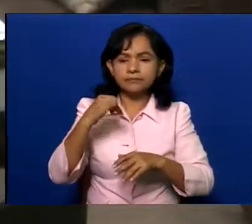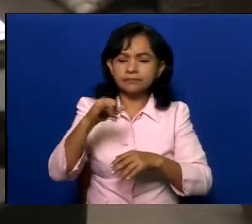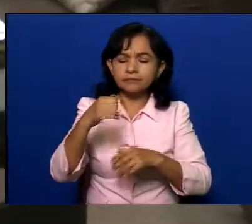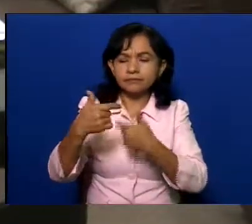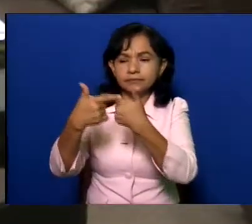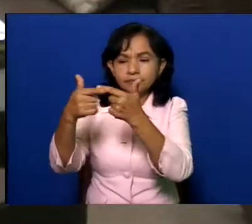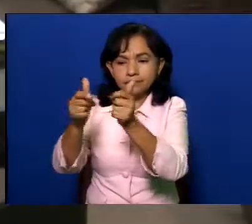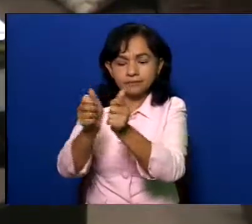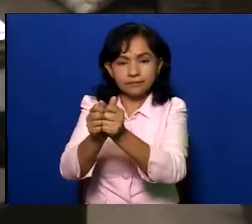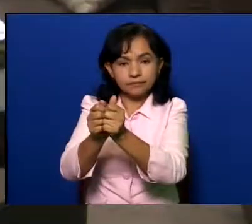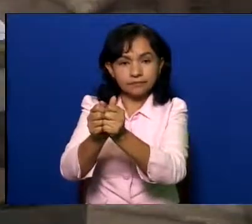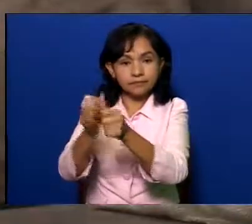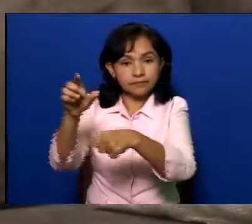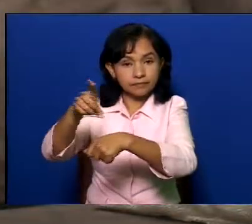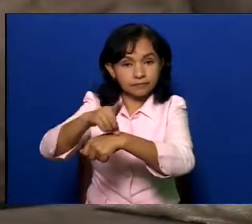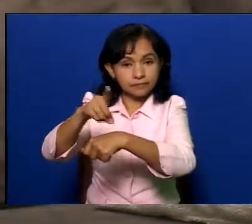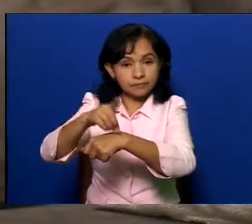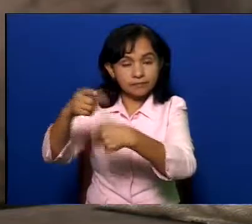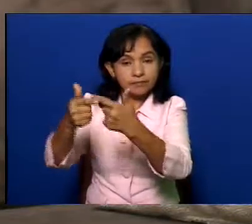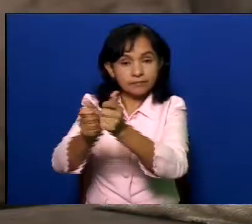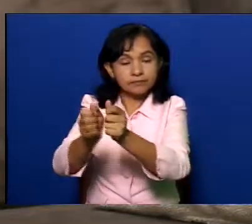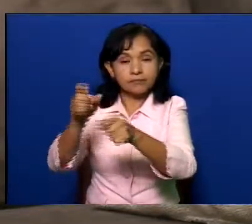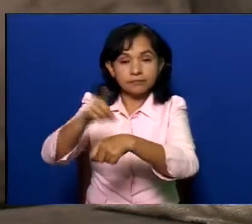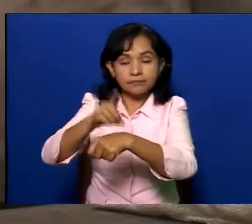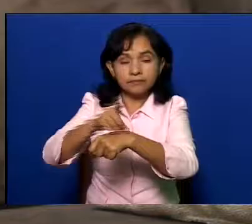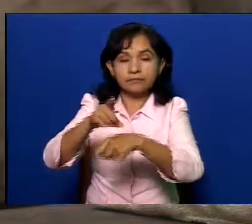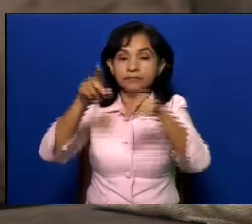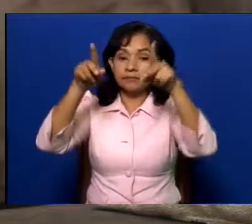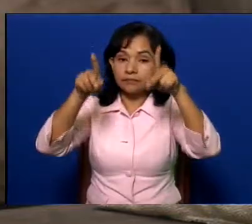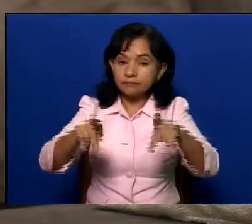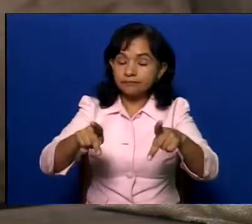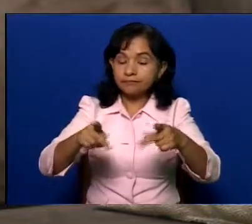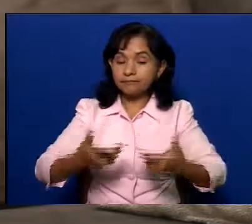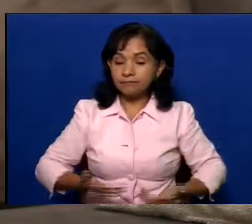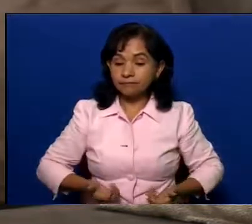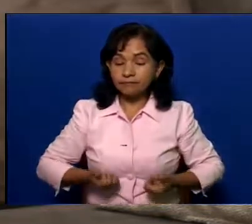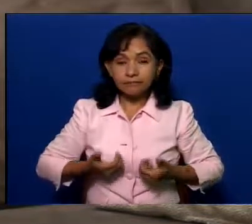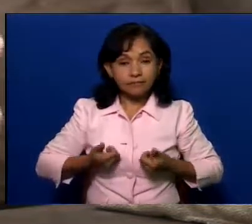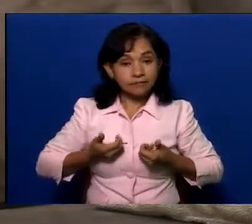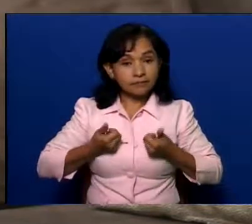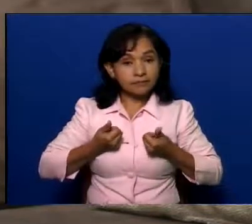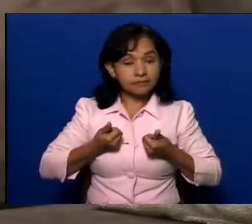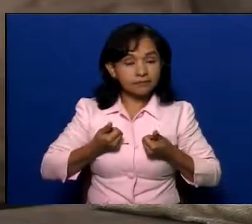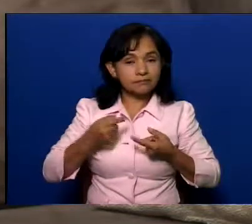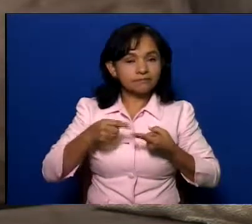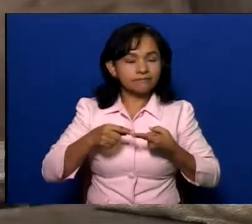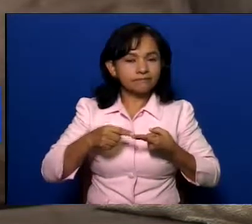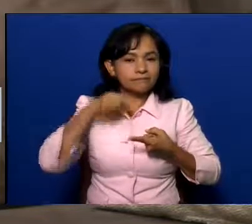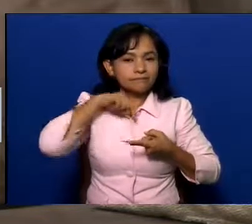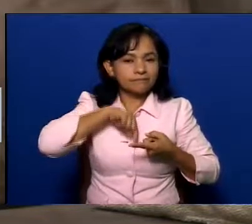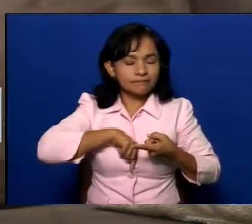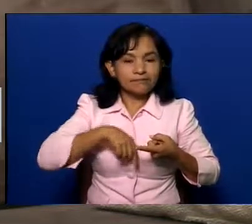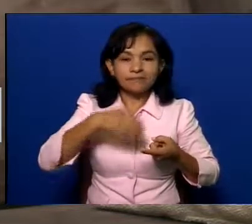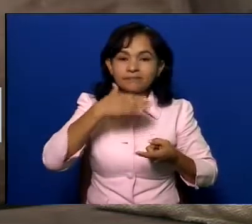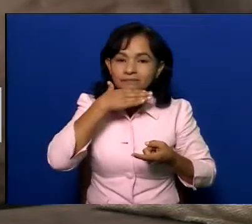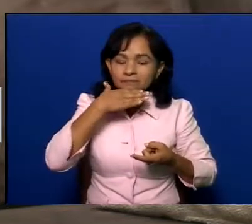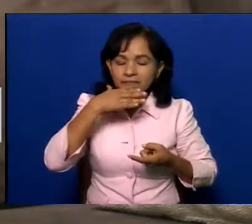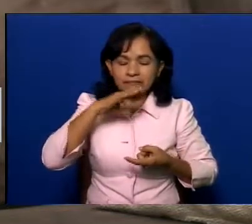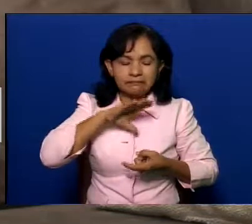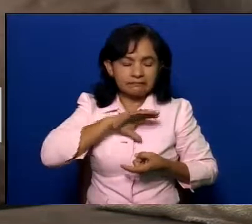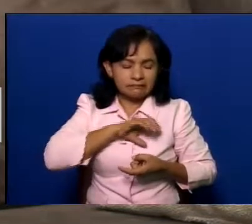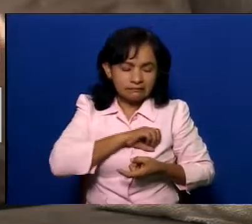trabajadores, porque a través del Seguro Social había un periodo en que esas enfermedades no estaban cubiertas por el seguro. Sin